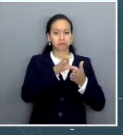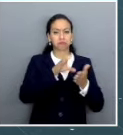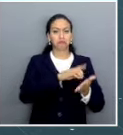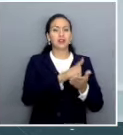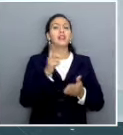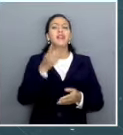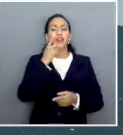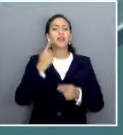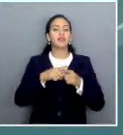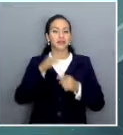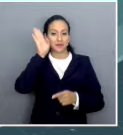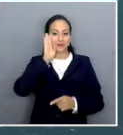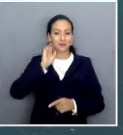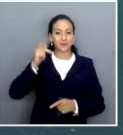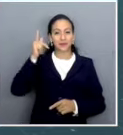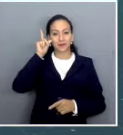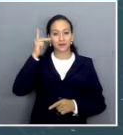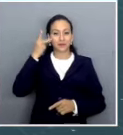Piña.